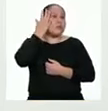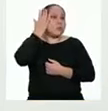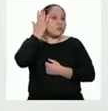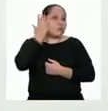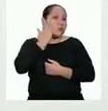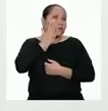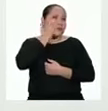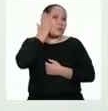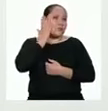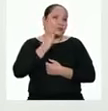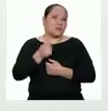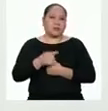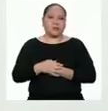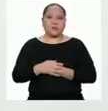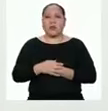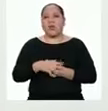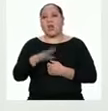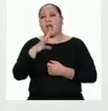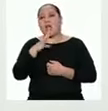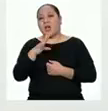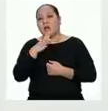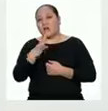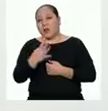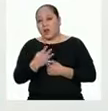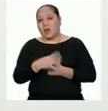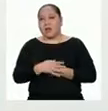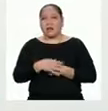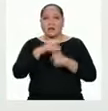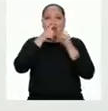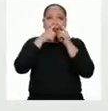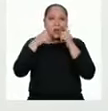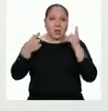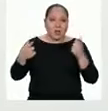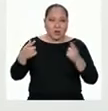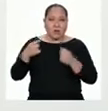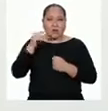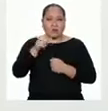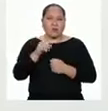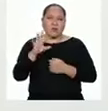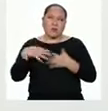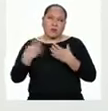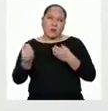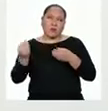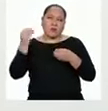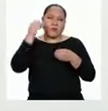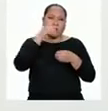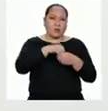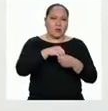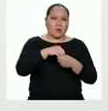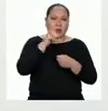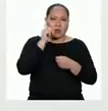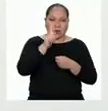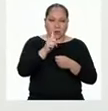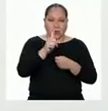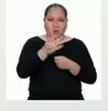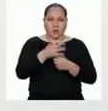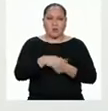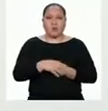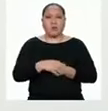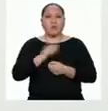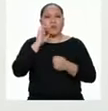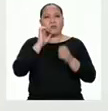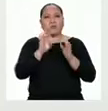Las respuestas de la forma de hablar y la lengua en la que habla se podrían categorizar en un solo valor de la variable.